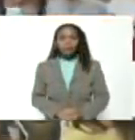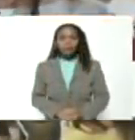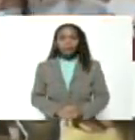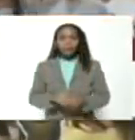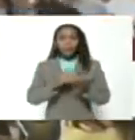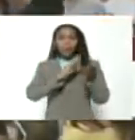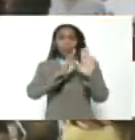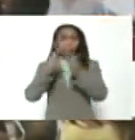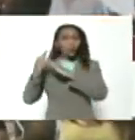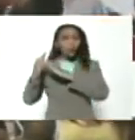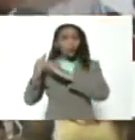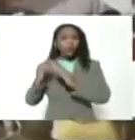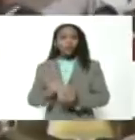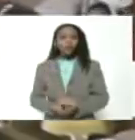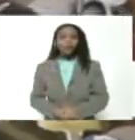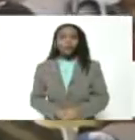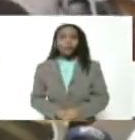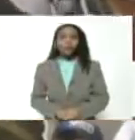¡Comuna!